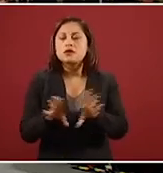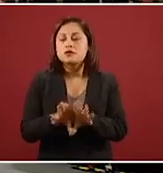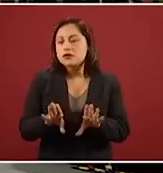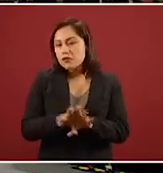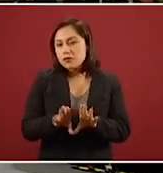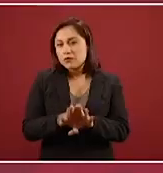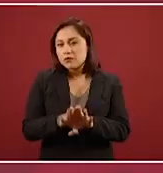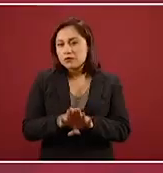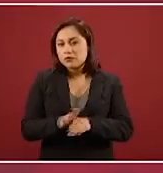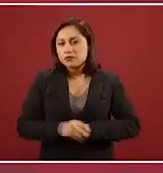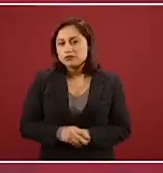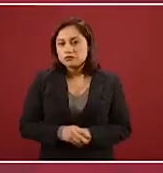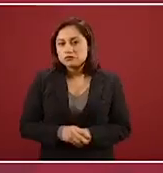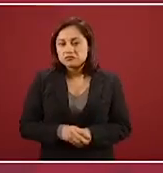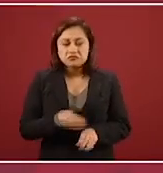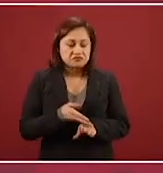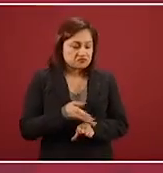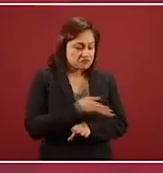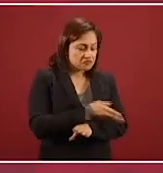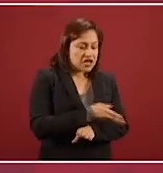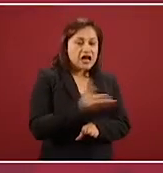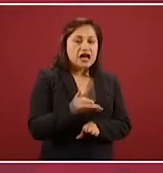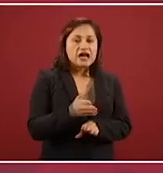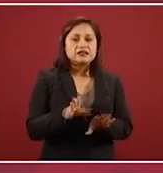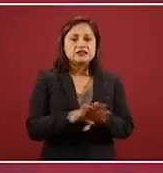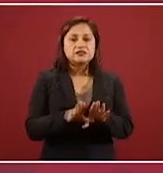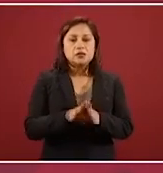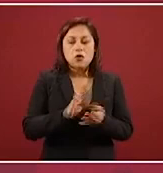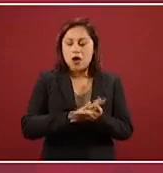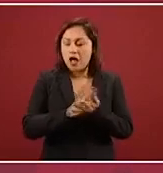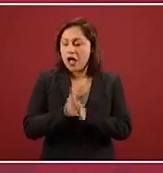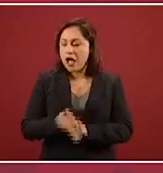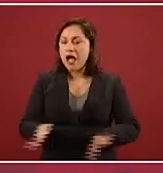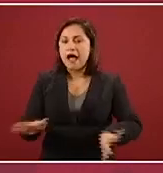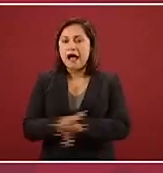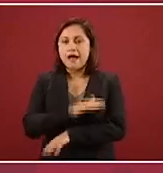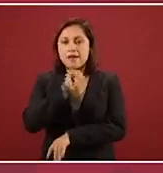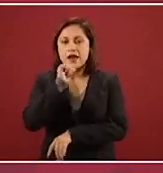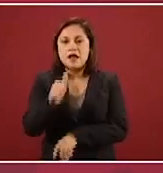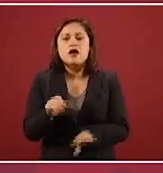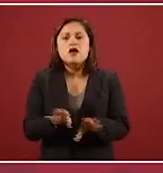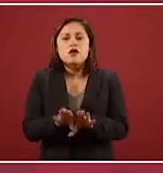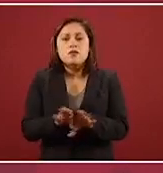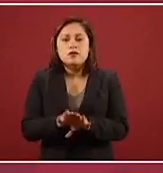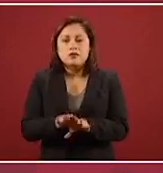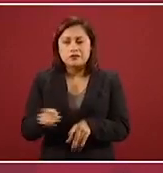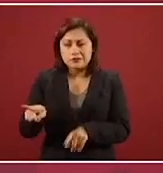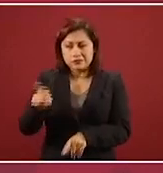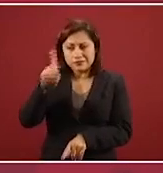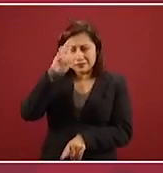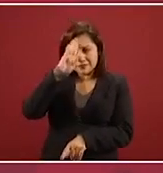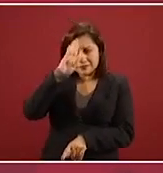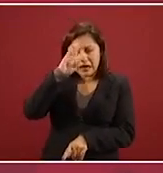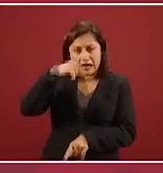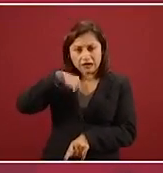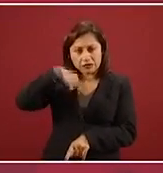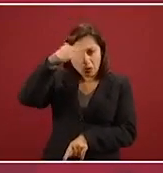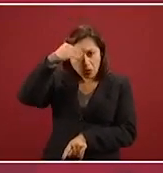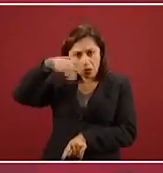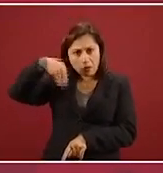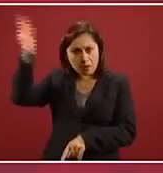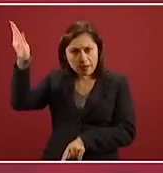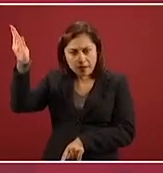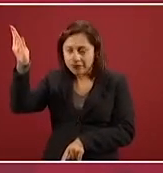no se diera el cambio? ¿Ustedes creen que se me va a olvidar? Yo no odio, pero no